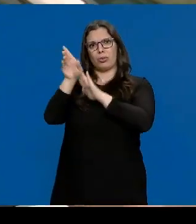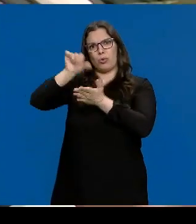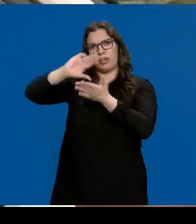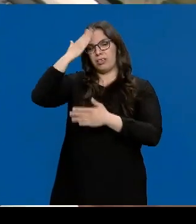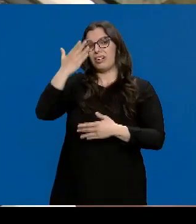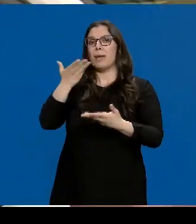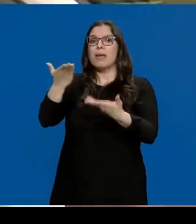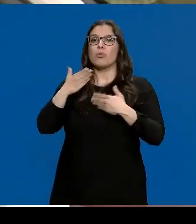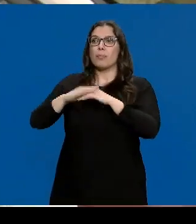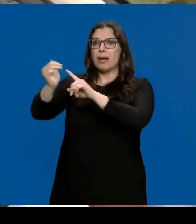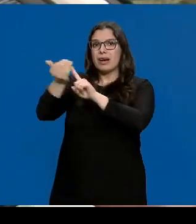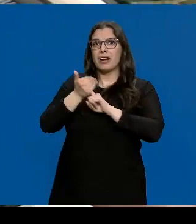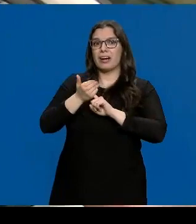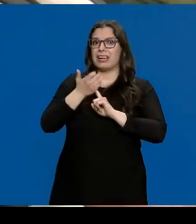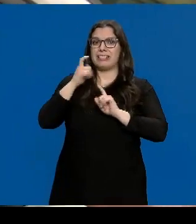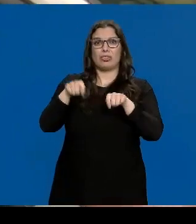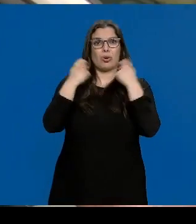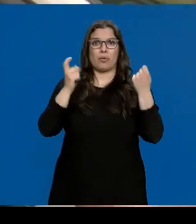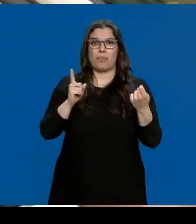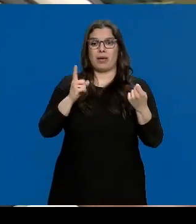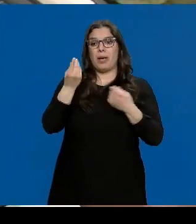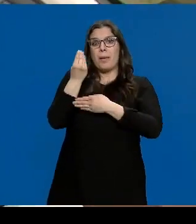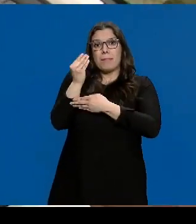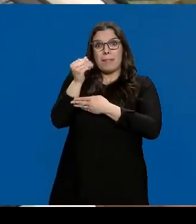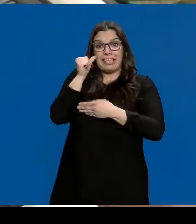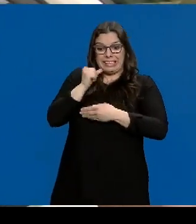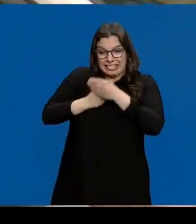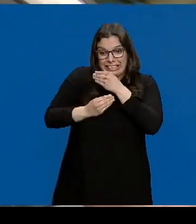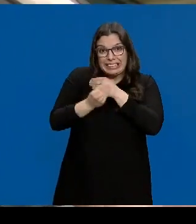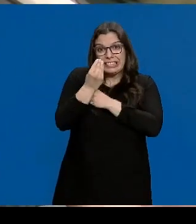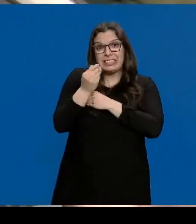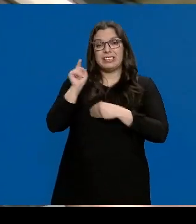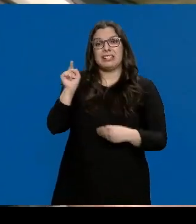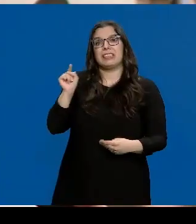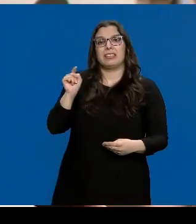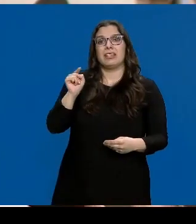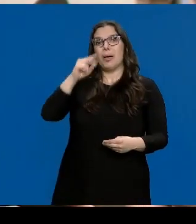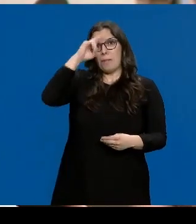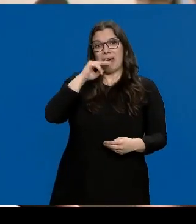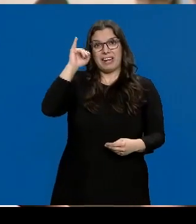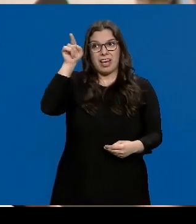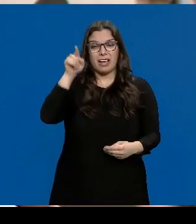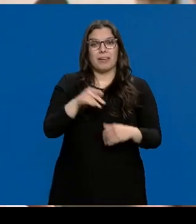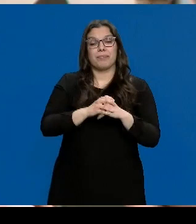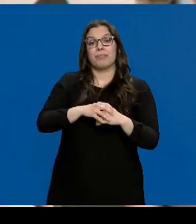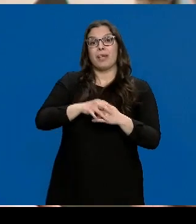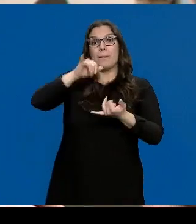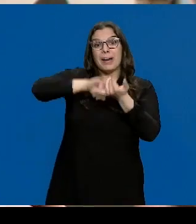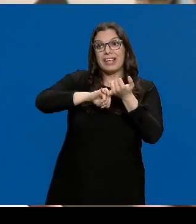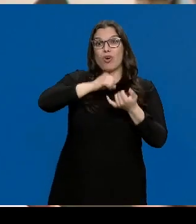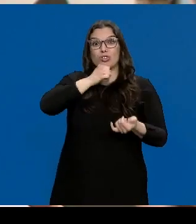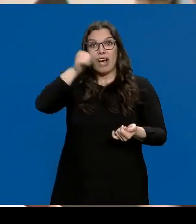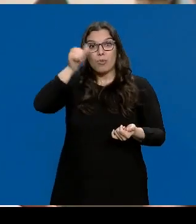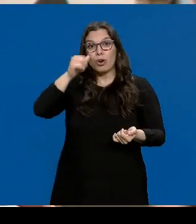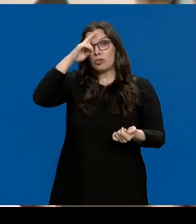me ayuden a traer la familia, que no se rompe, que este bebé que está en camino, que tenga padre. Los padres, los maridos, los